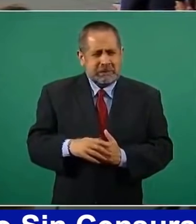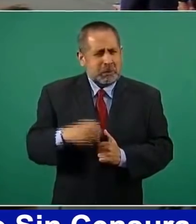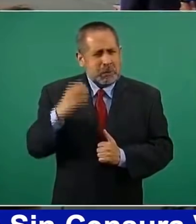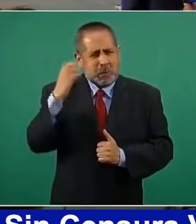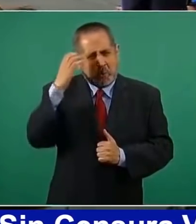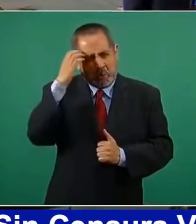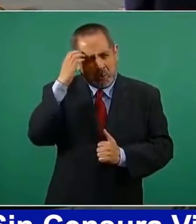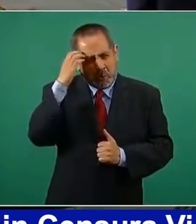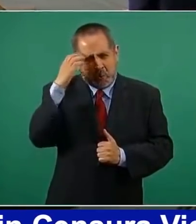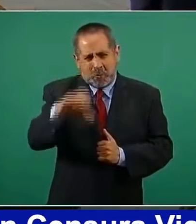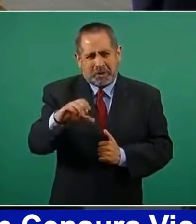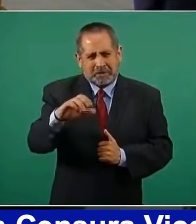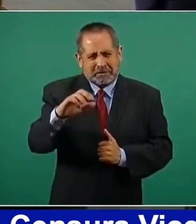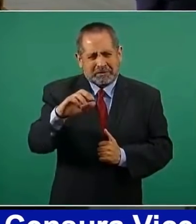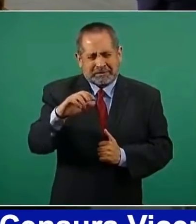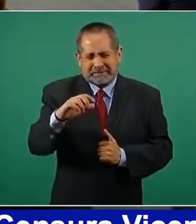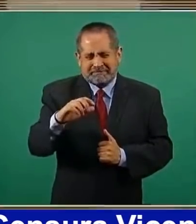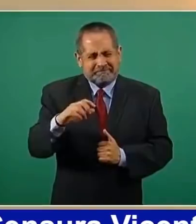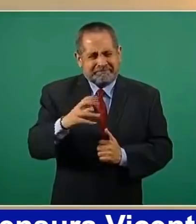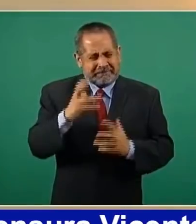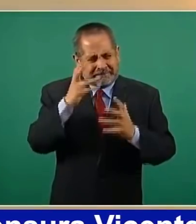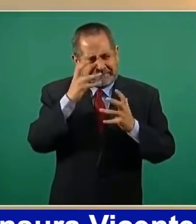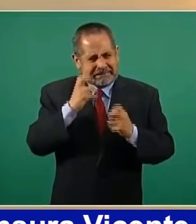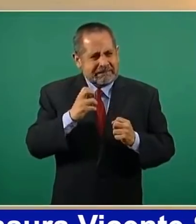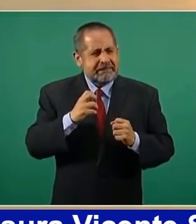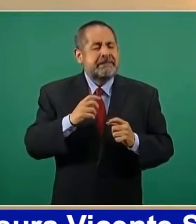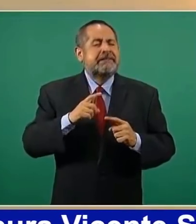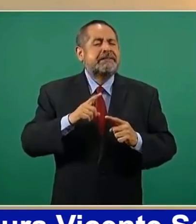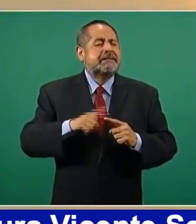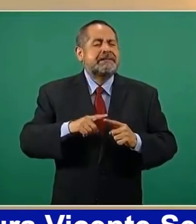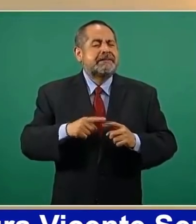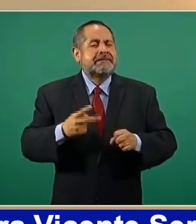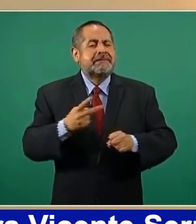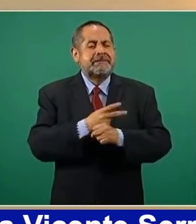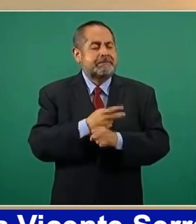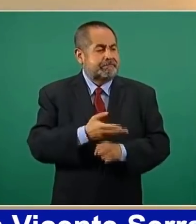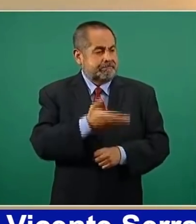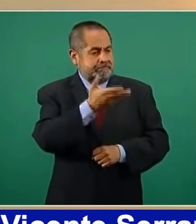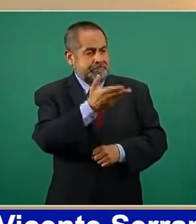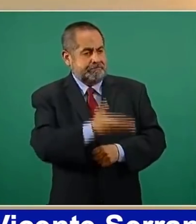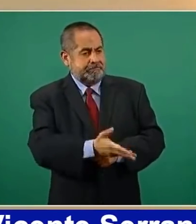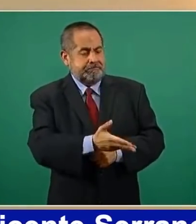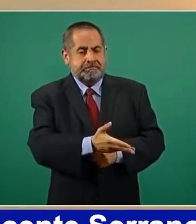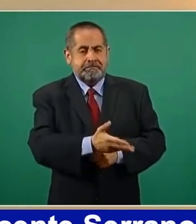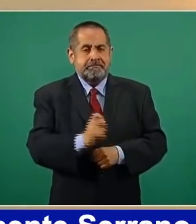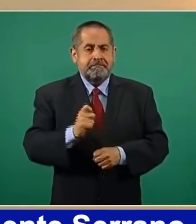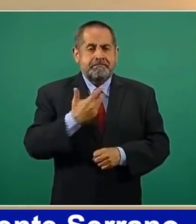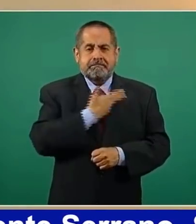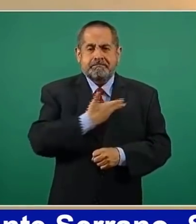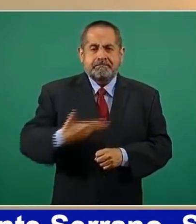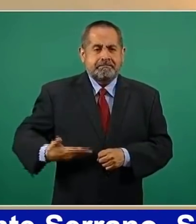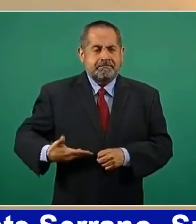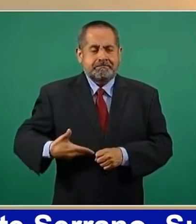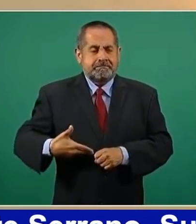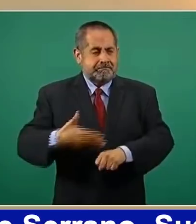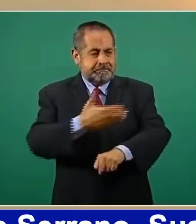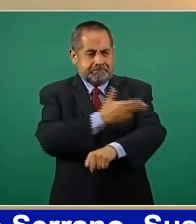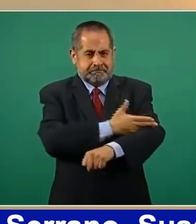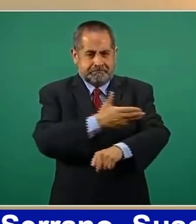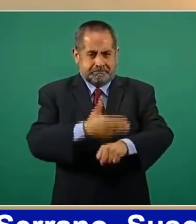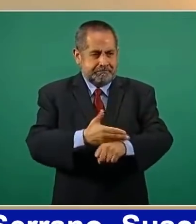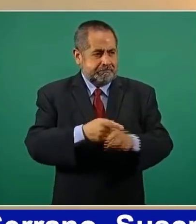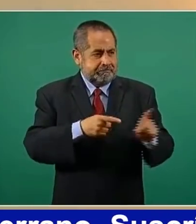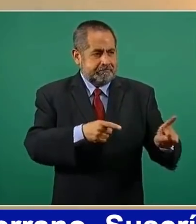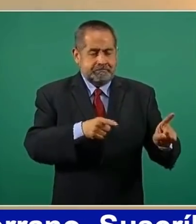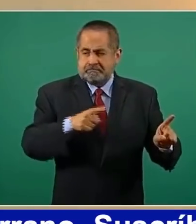crimen cometido por déspotas y tiranos en contra del presidente Francisco I.